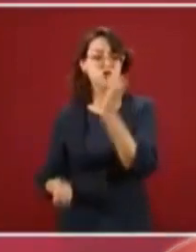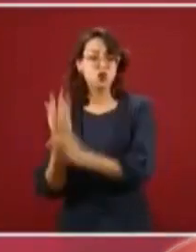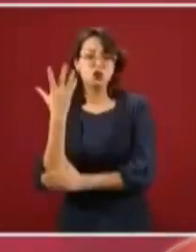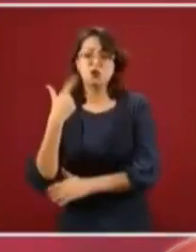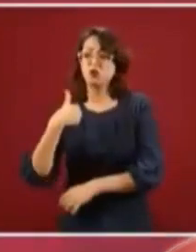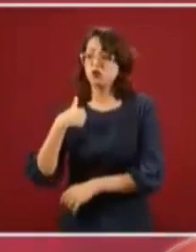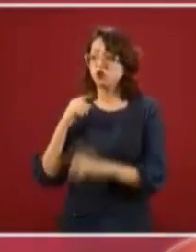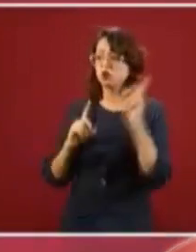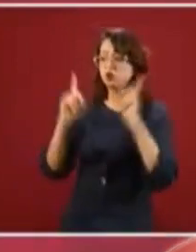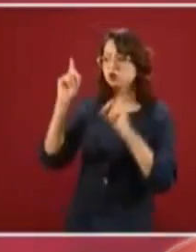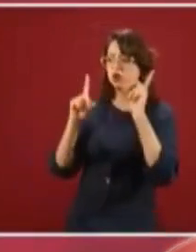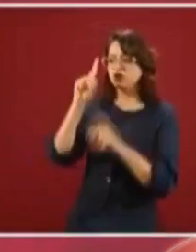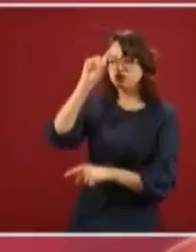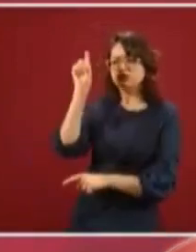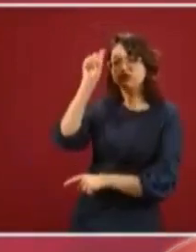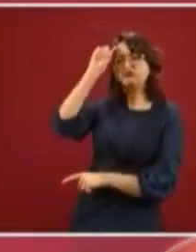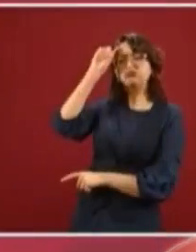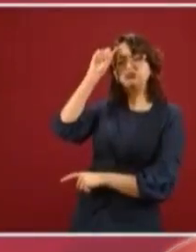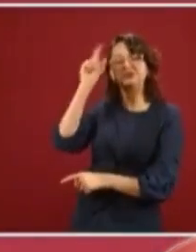político. No